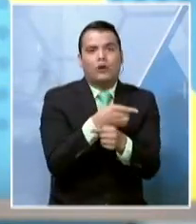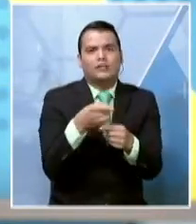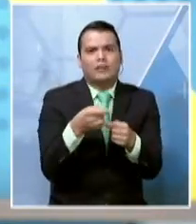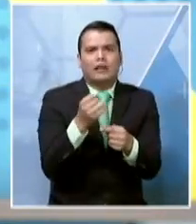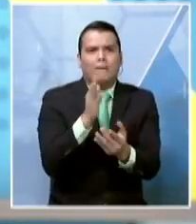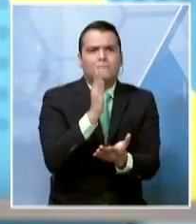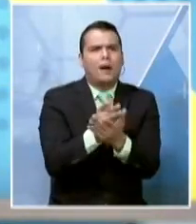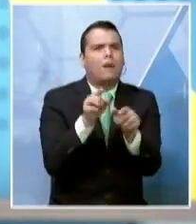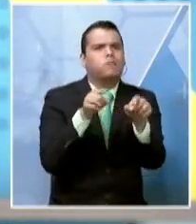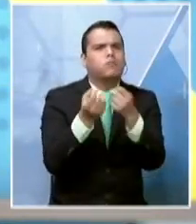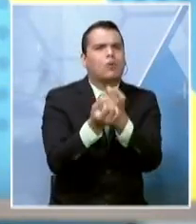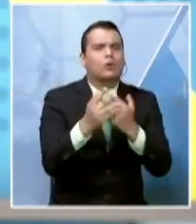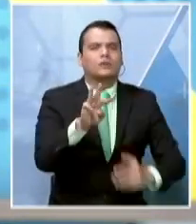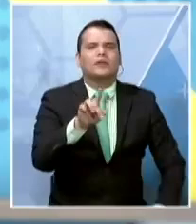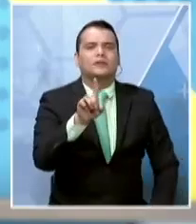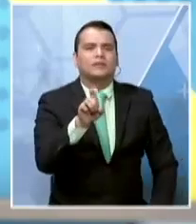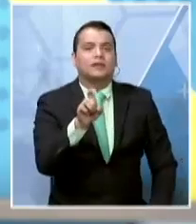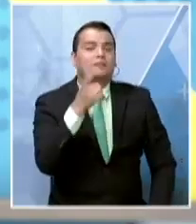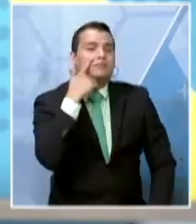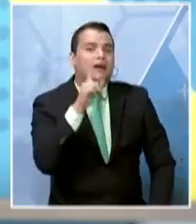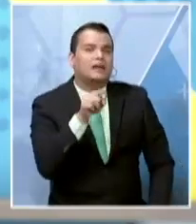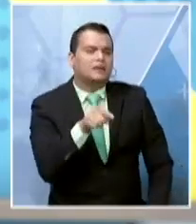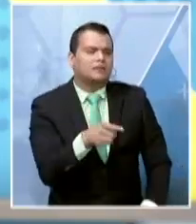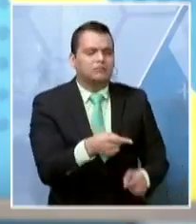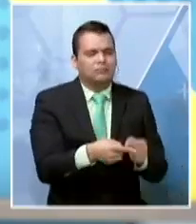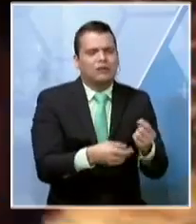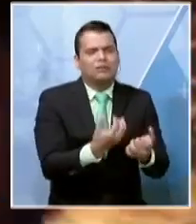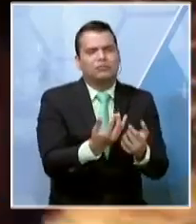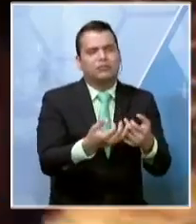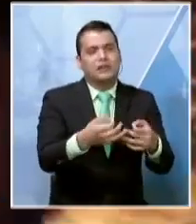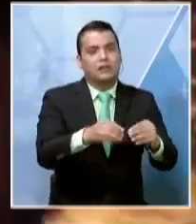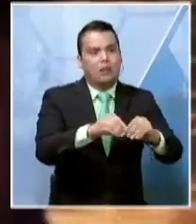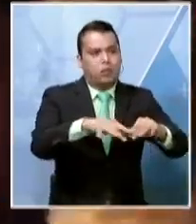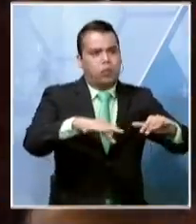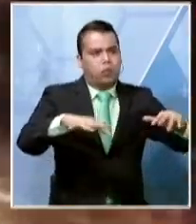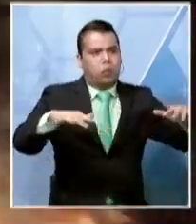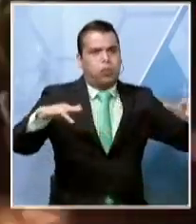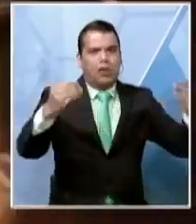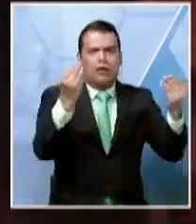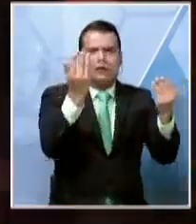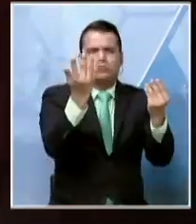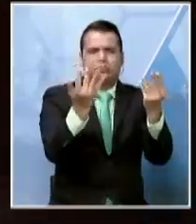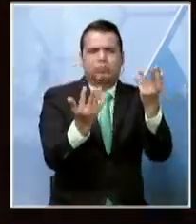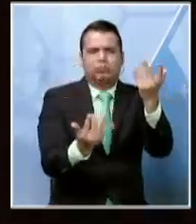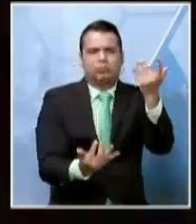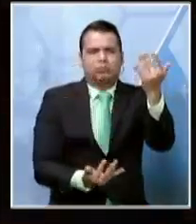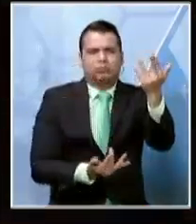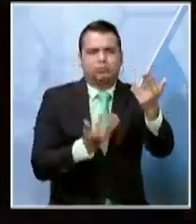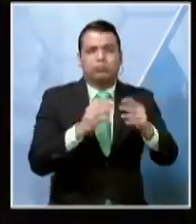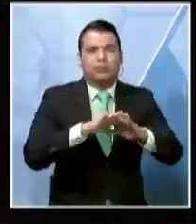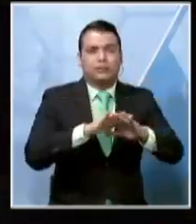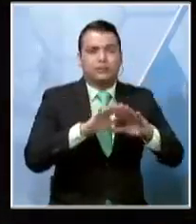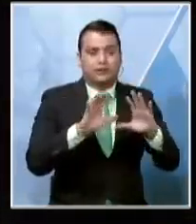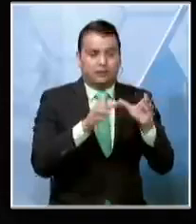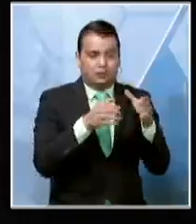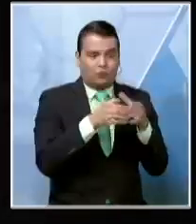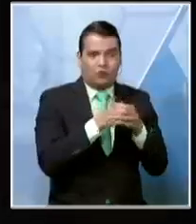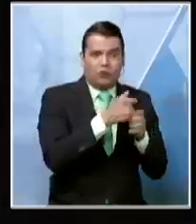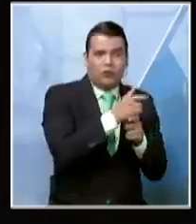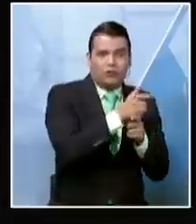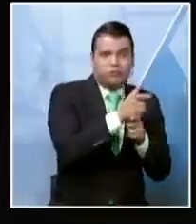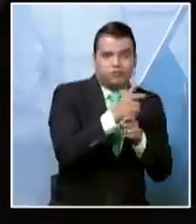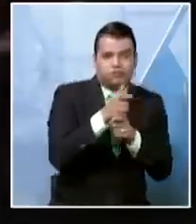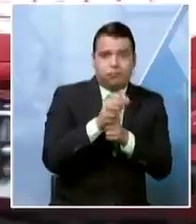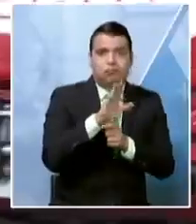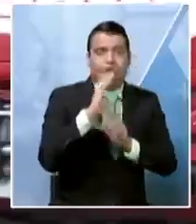la mayor parte causadas por quemas que se salen de control. Al máximo han debido emplearse las unidades del Cuerpo de Bomberos